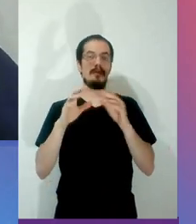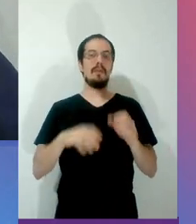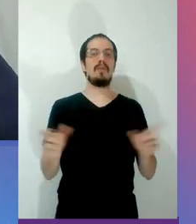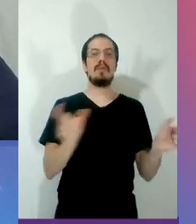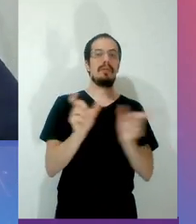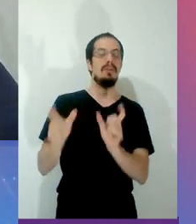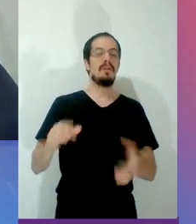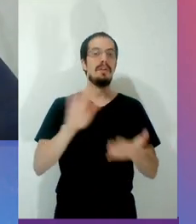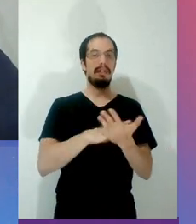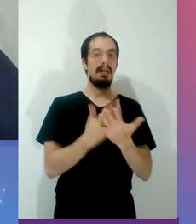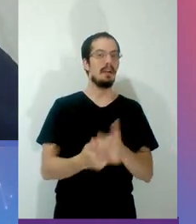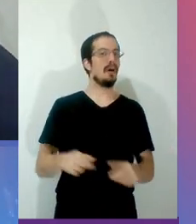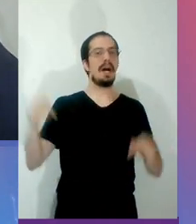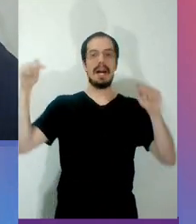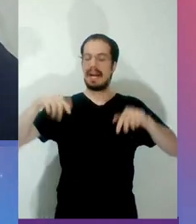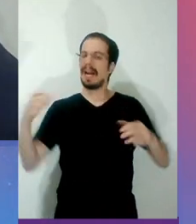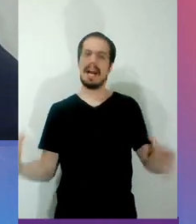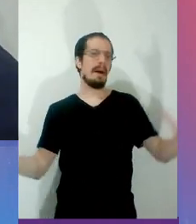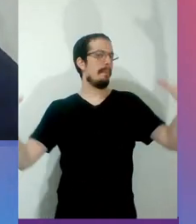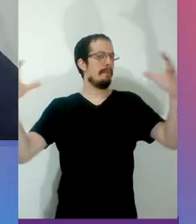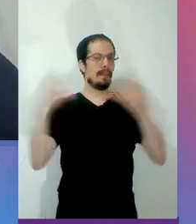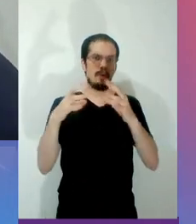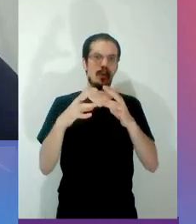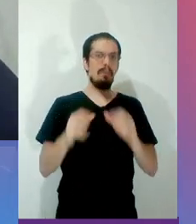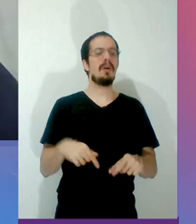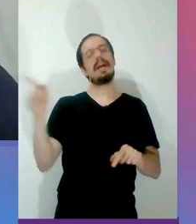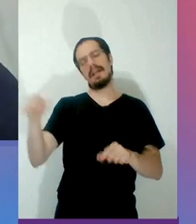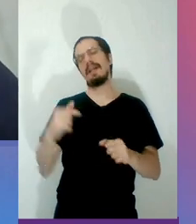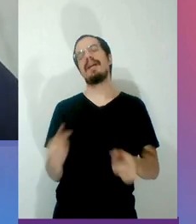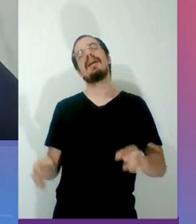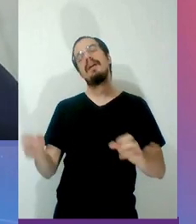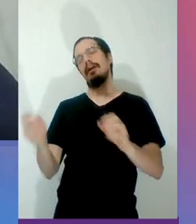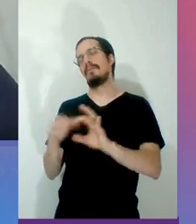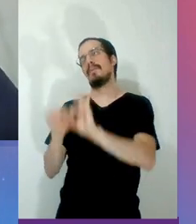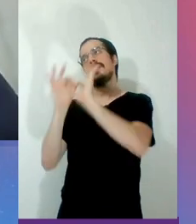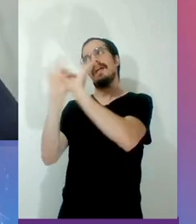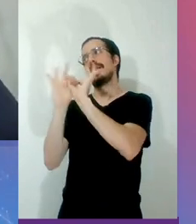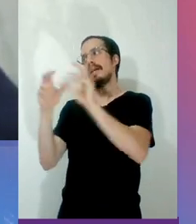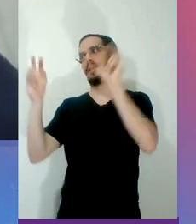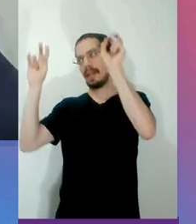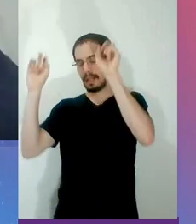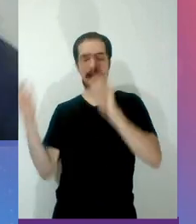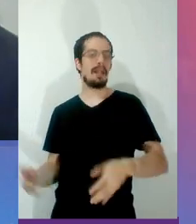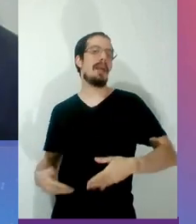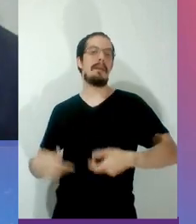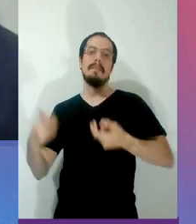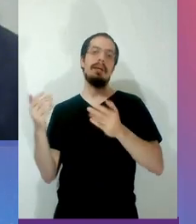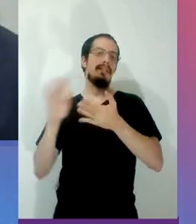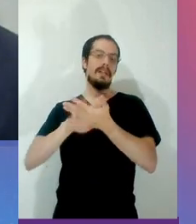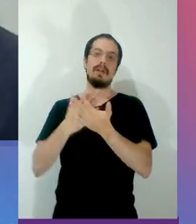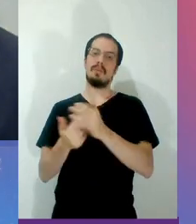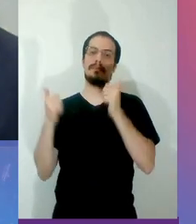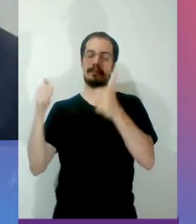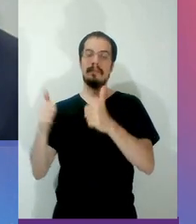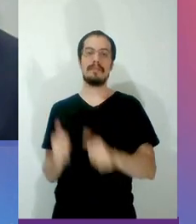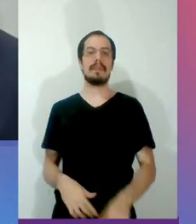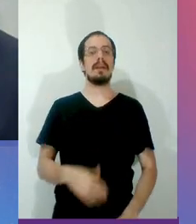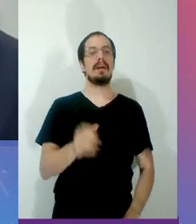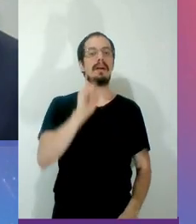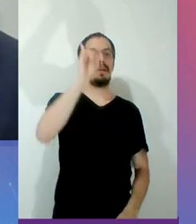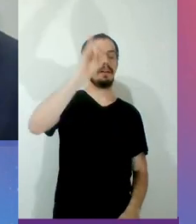mismo dispositivo. Gracias por el tremendo esfuerzo de dignificar la salud y el acceso. Isabel